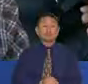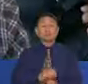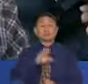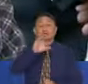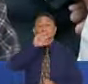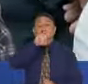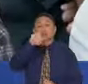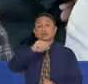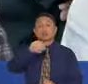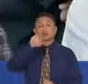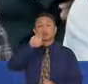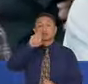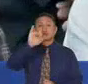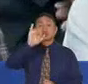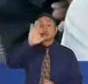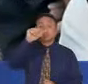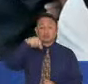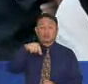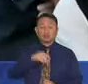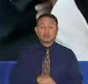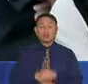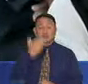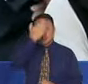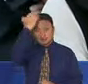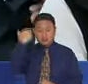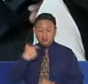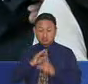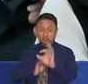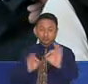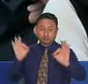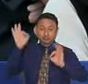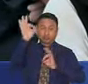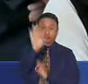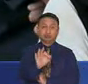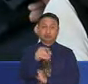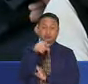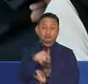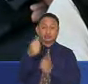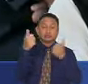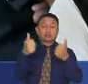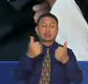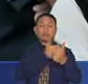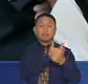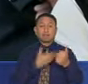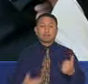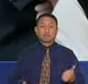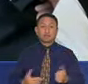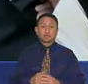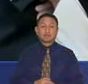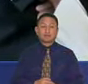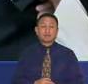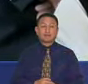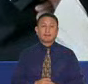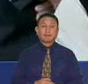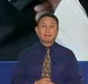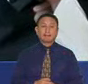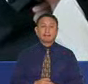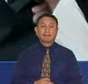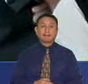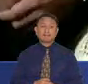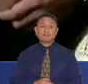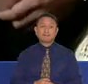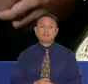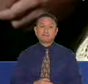se convertirá en el sucesor de Fernando Villavicencio como candidato a la presidencia de la República del